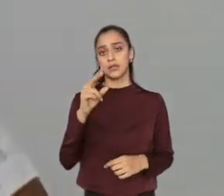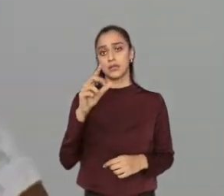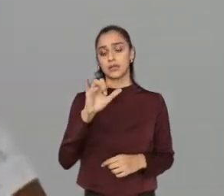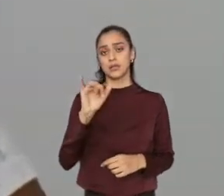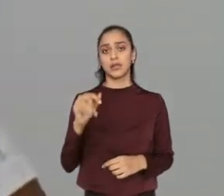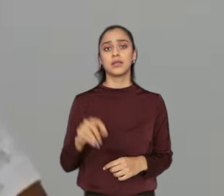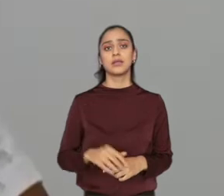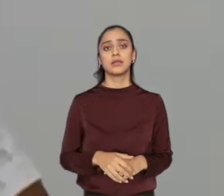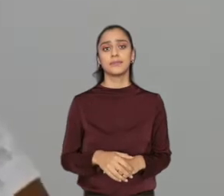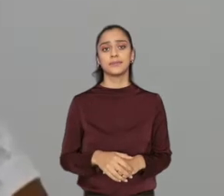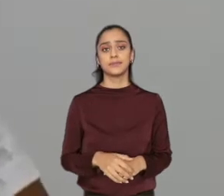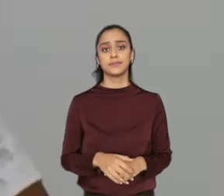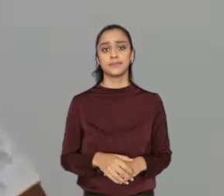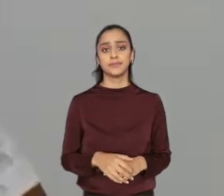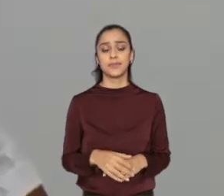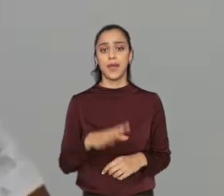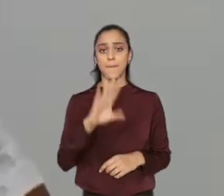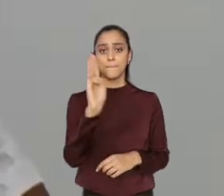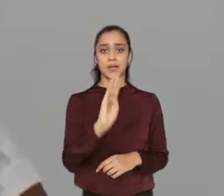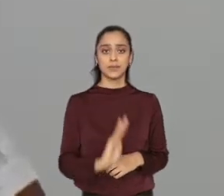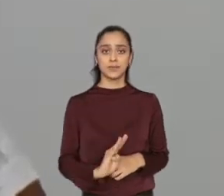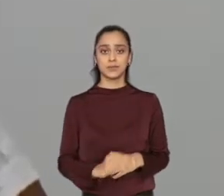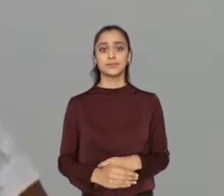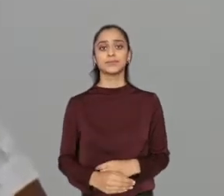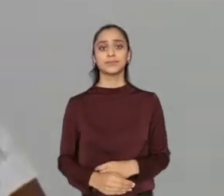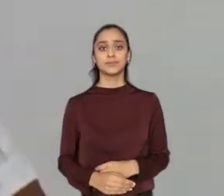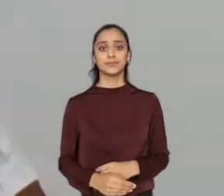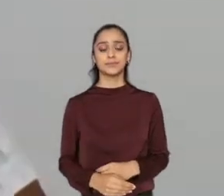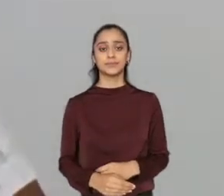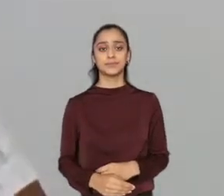también fui al Brasil,